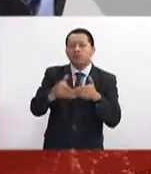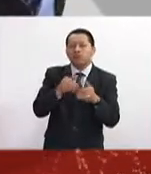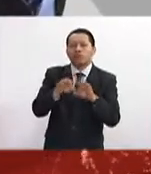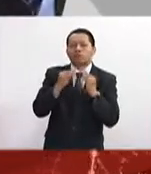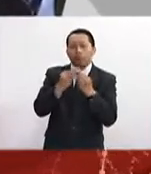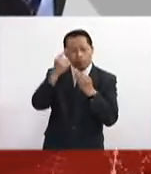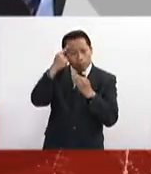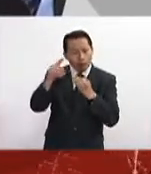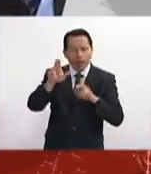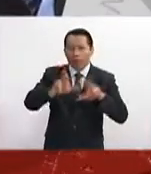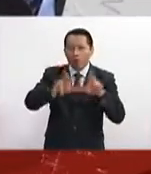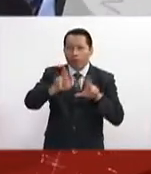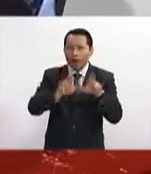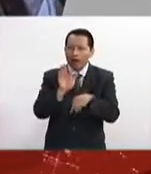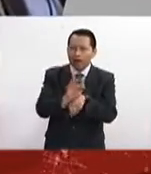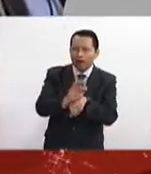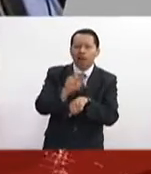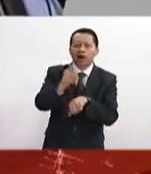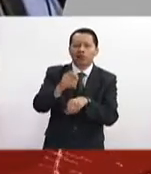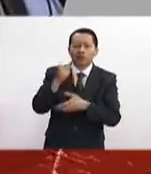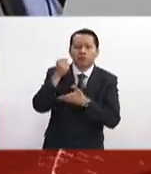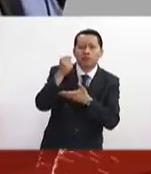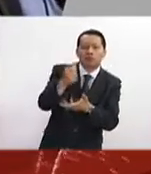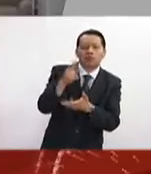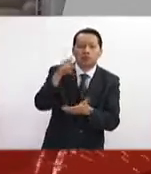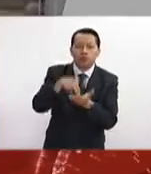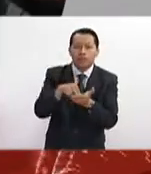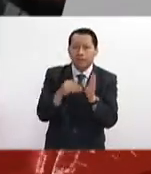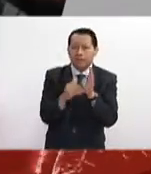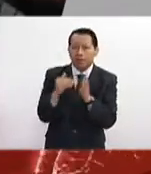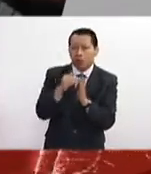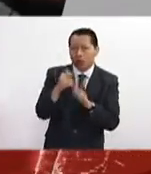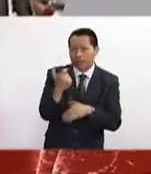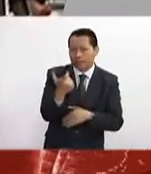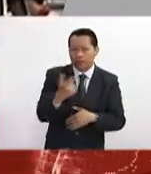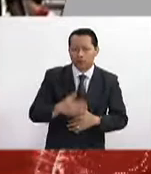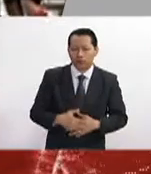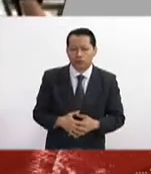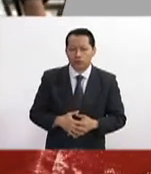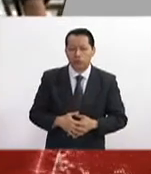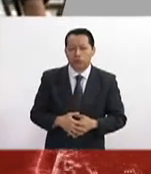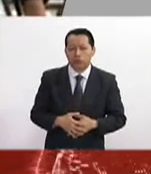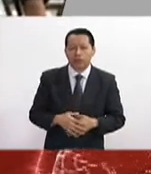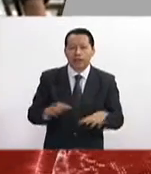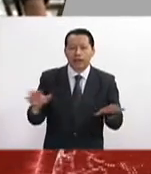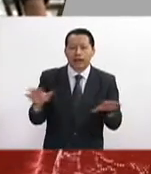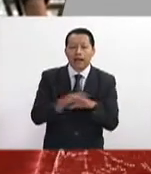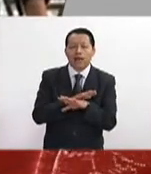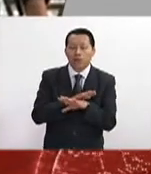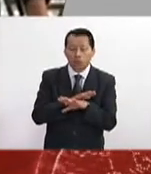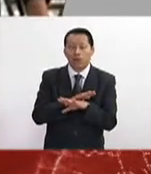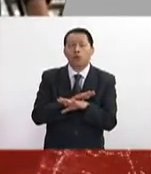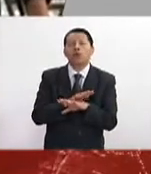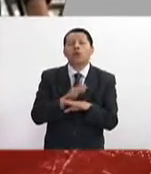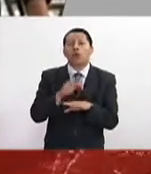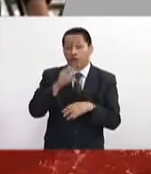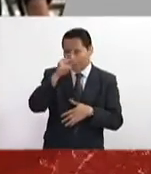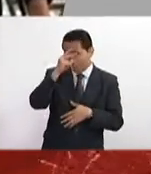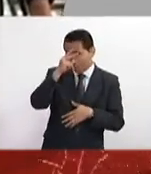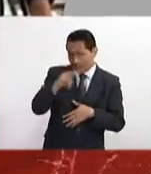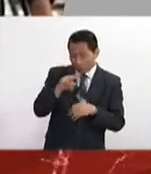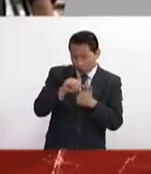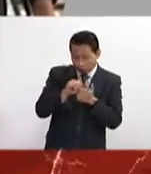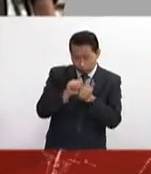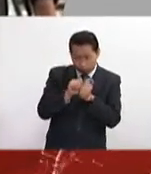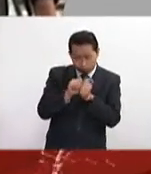fortalecer las normales en las que se invertirán 2,000 millones de pesos. El cambio de México en